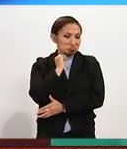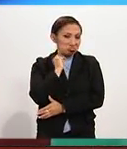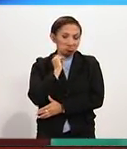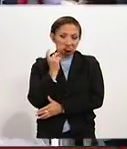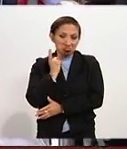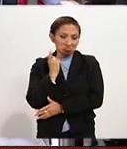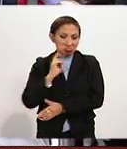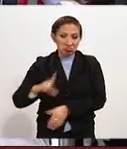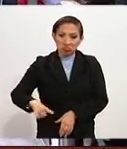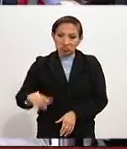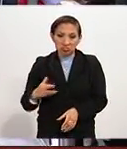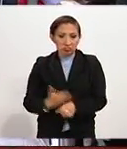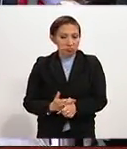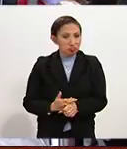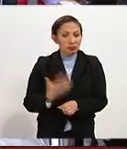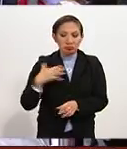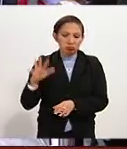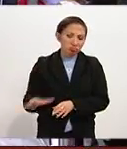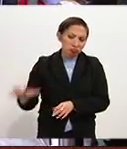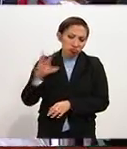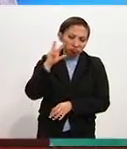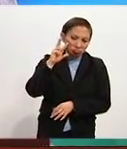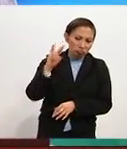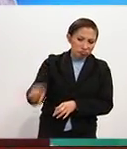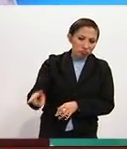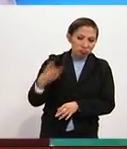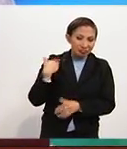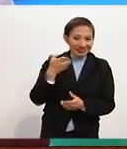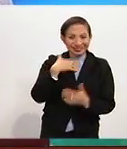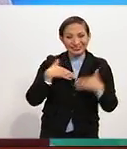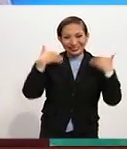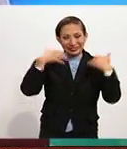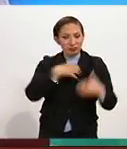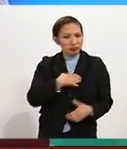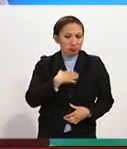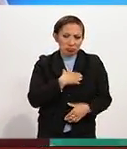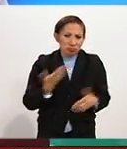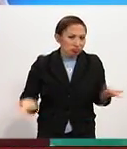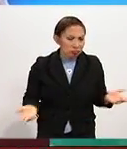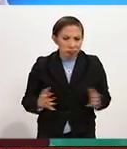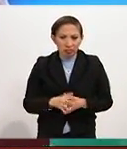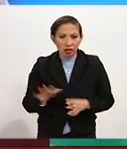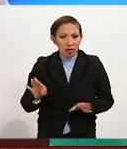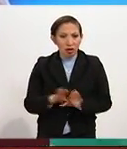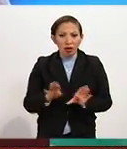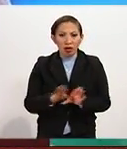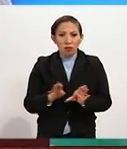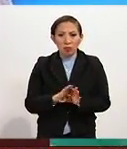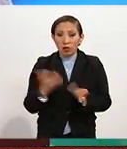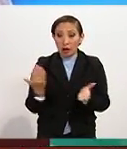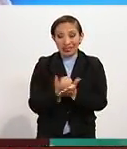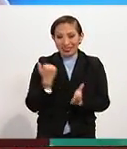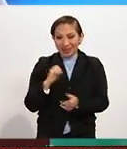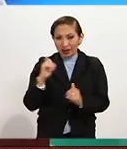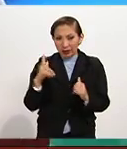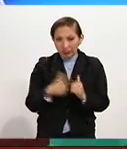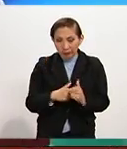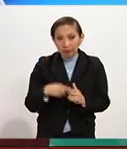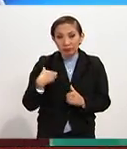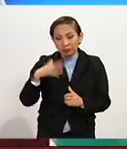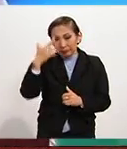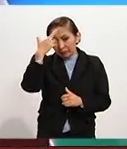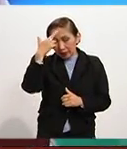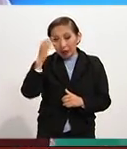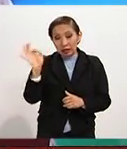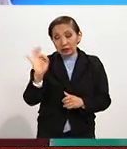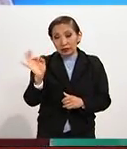de gobernadores y un clima de alegría, ¿no? Casi como si se hubieran ganado unas elecciones, pero hay que recordar que Michel Temer está